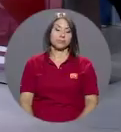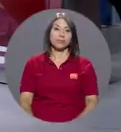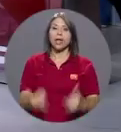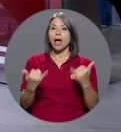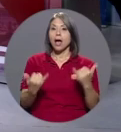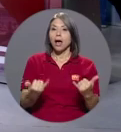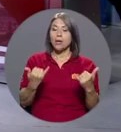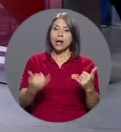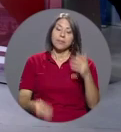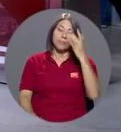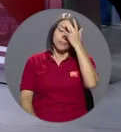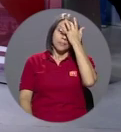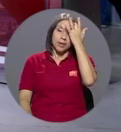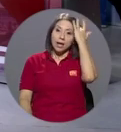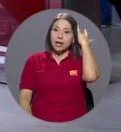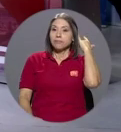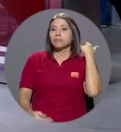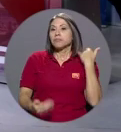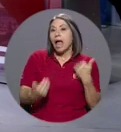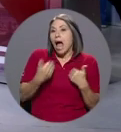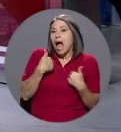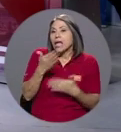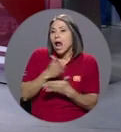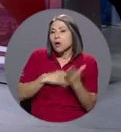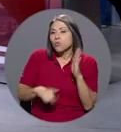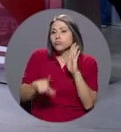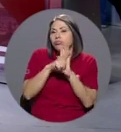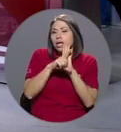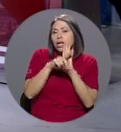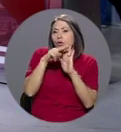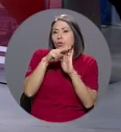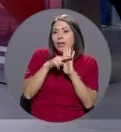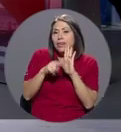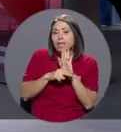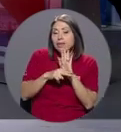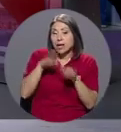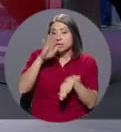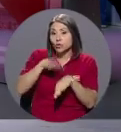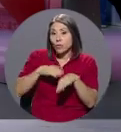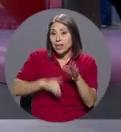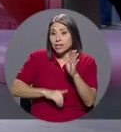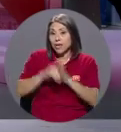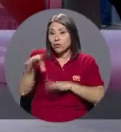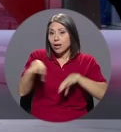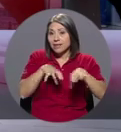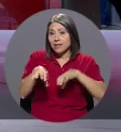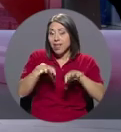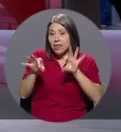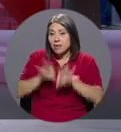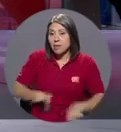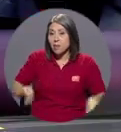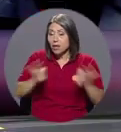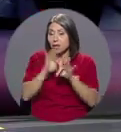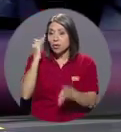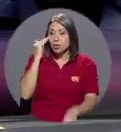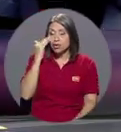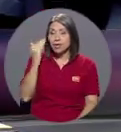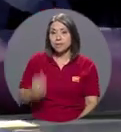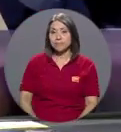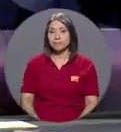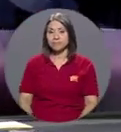Rica. Ahora, ¿existe alguna normativa en torno al desarrollo de la actividad que es importante conocer?